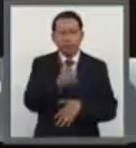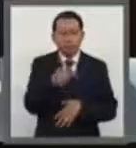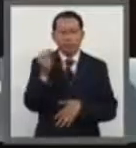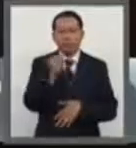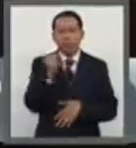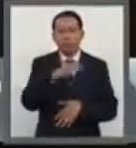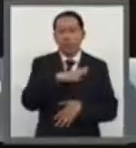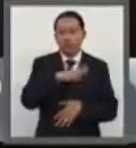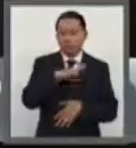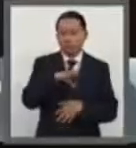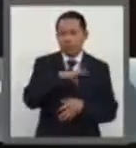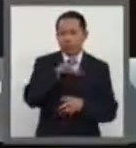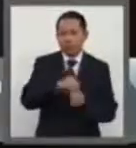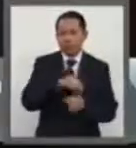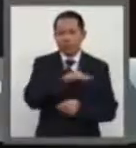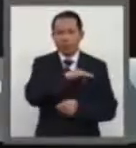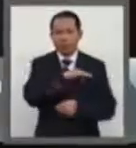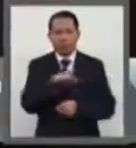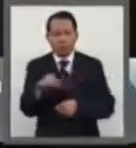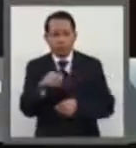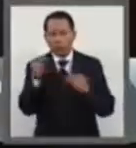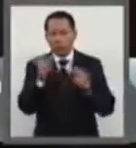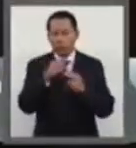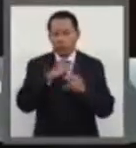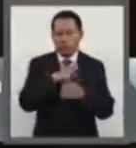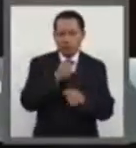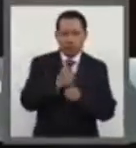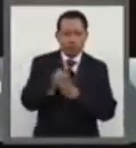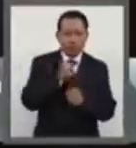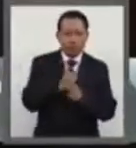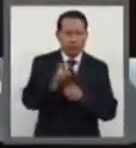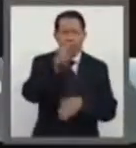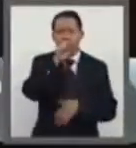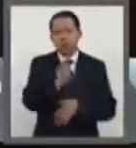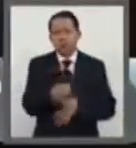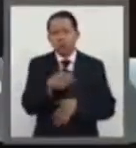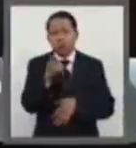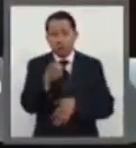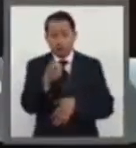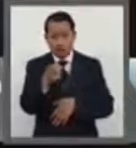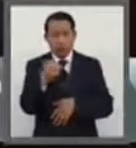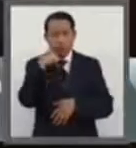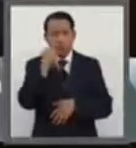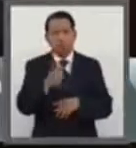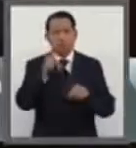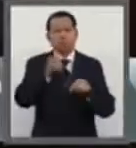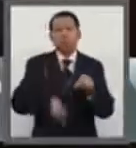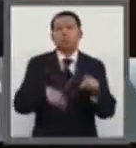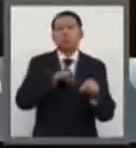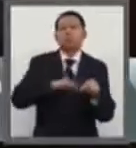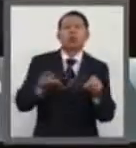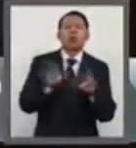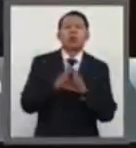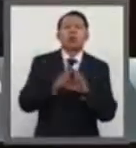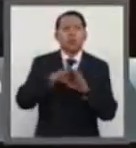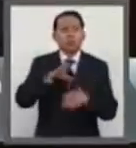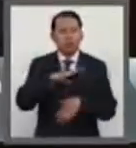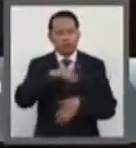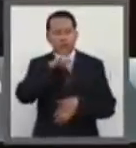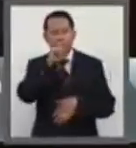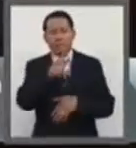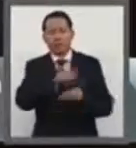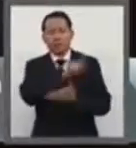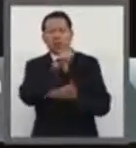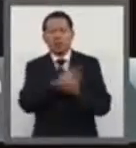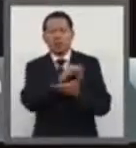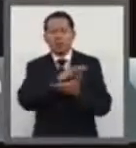un incentivo para recurrir a la tortura, delito que se pretende erradicar con la creación de la ley. La regla